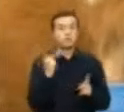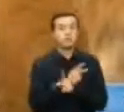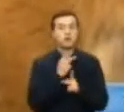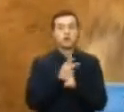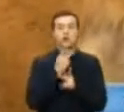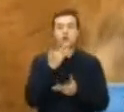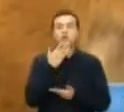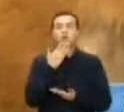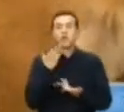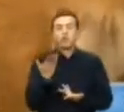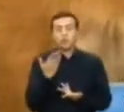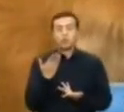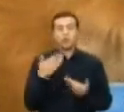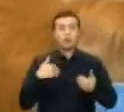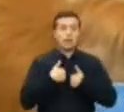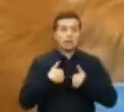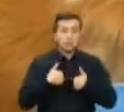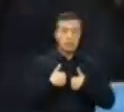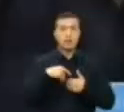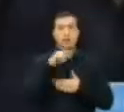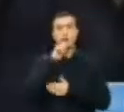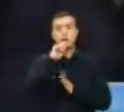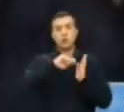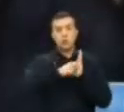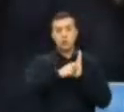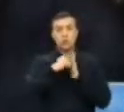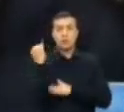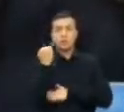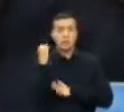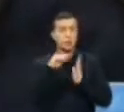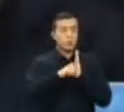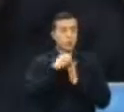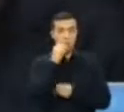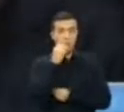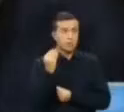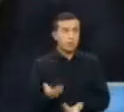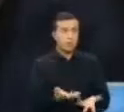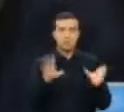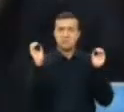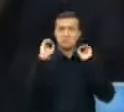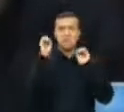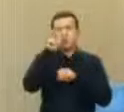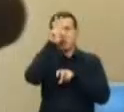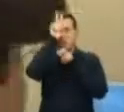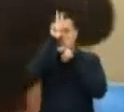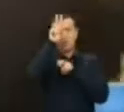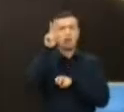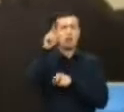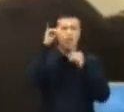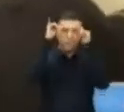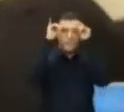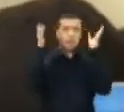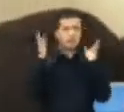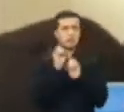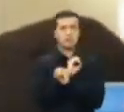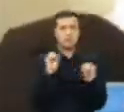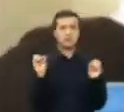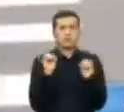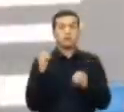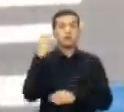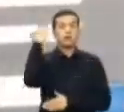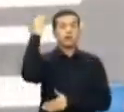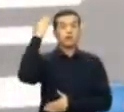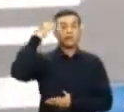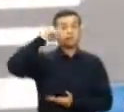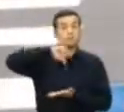de la tarde. Luis Flores se mostró sorprendido por la presencia de ceniza en la ciudad, por lo que con escoba en mano decidió limpiar la acera